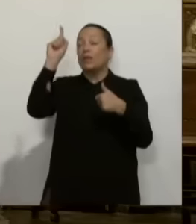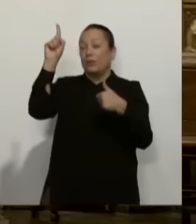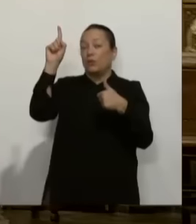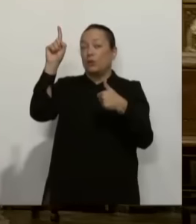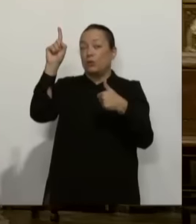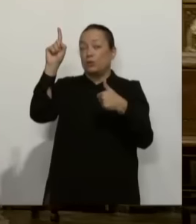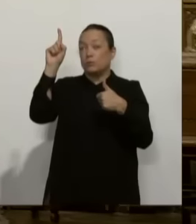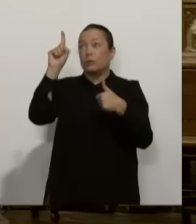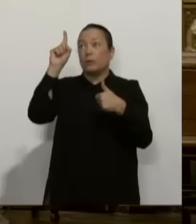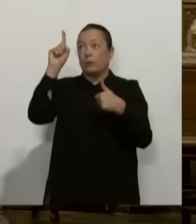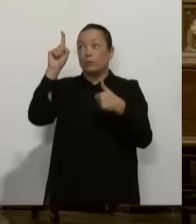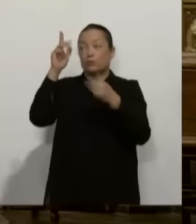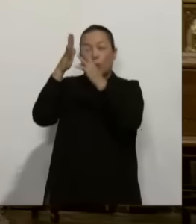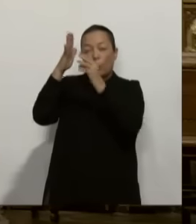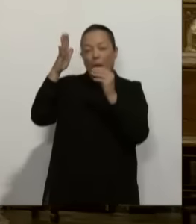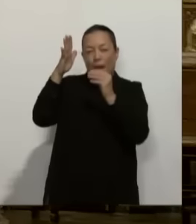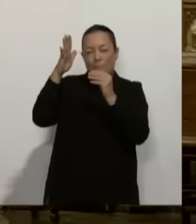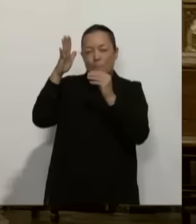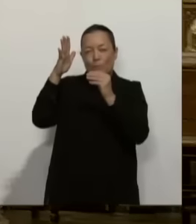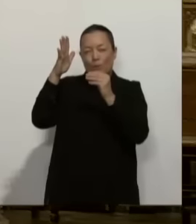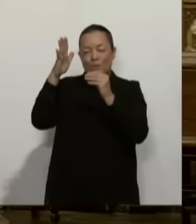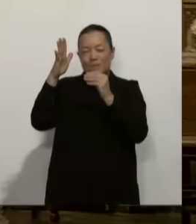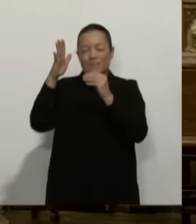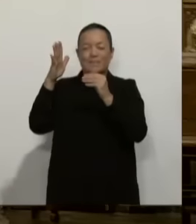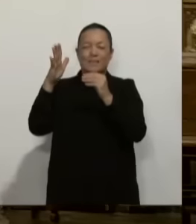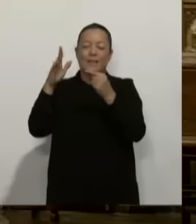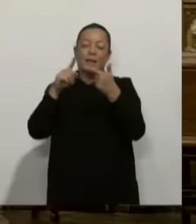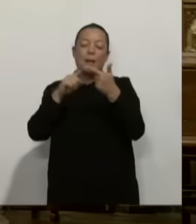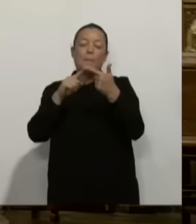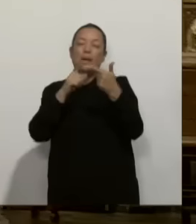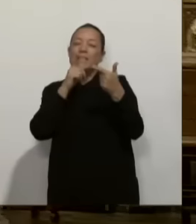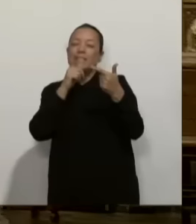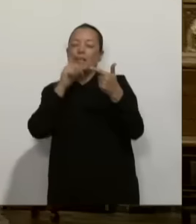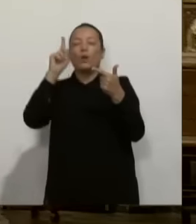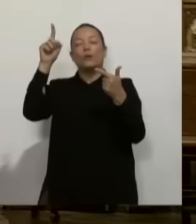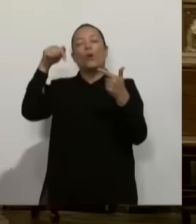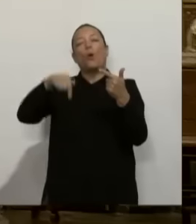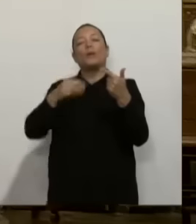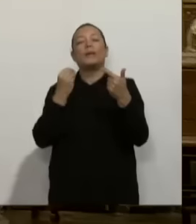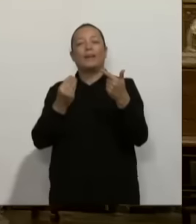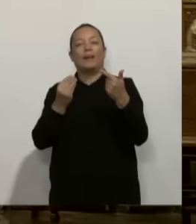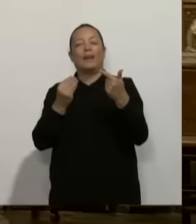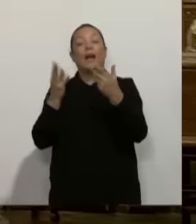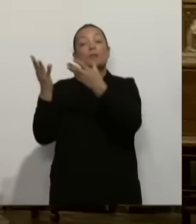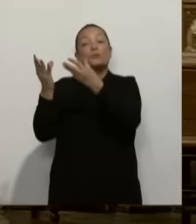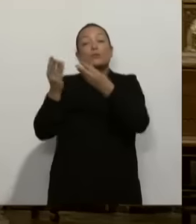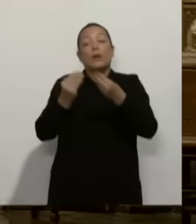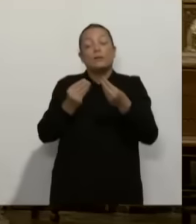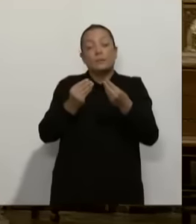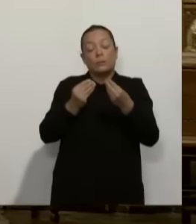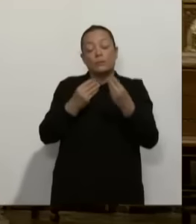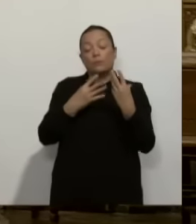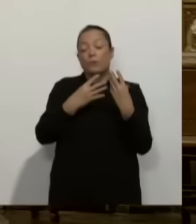Dios, porque de tal palo, tal astilla. Parecernos a nuestro Dios es hoy también ayudarse